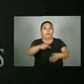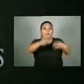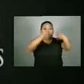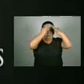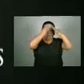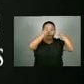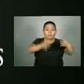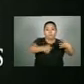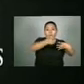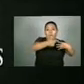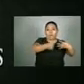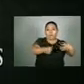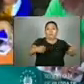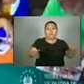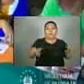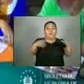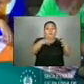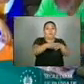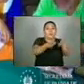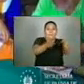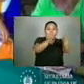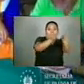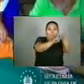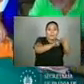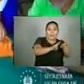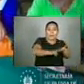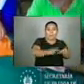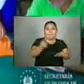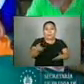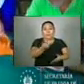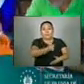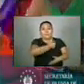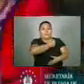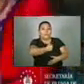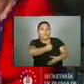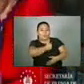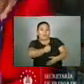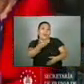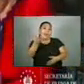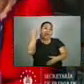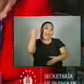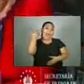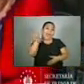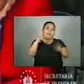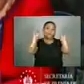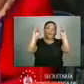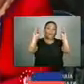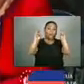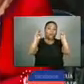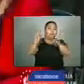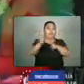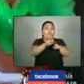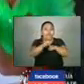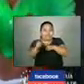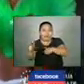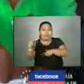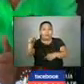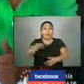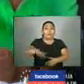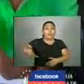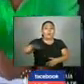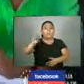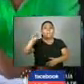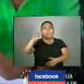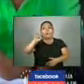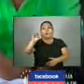medida, el Consejo Directivo del Registro Único de Víctimas y Familiares de Víctimas de Graves Violaciones a los Derechos Humanos de las Masacres de el